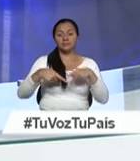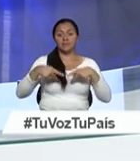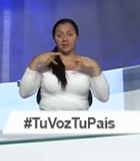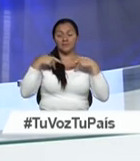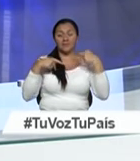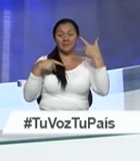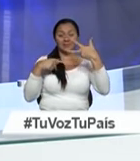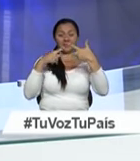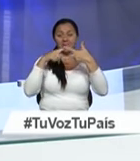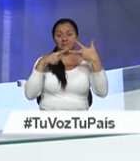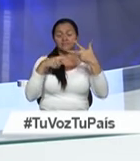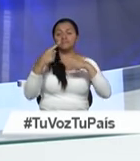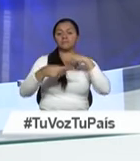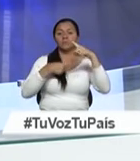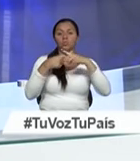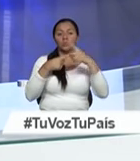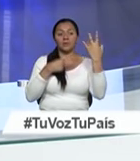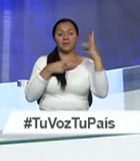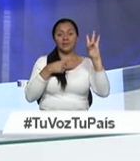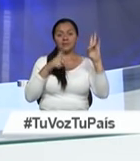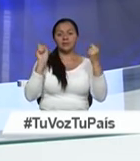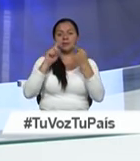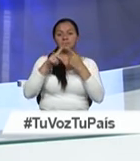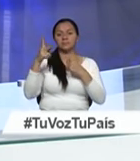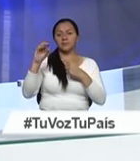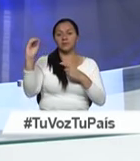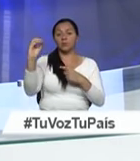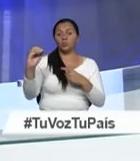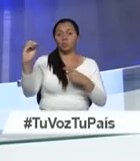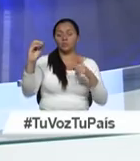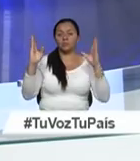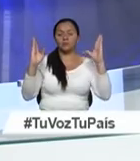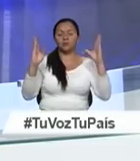3 se realizará del 17 al 20 de octubre en Quito.